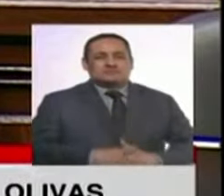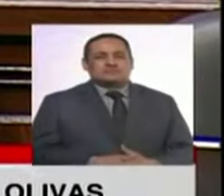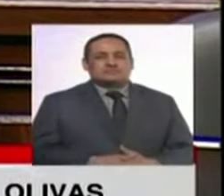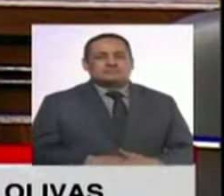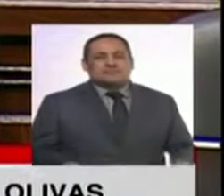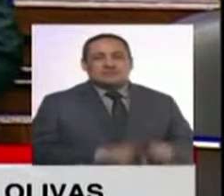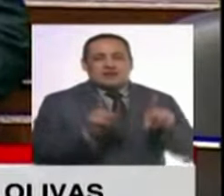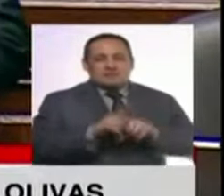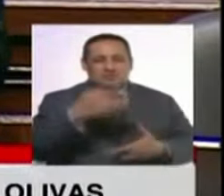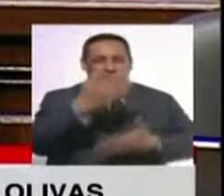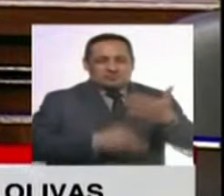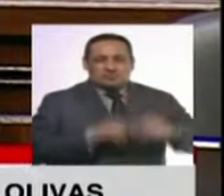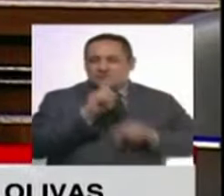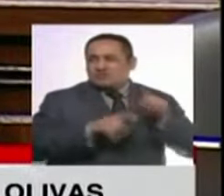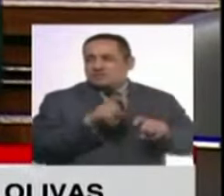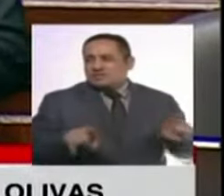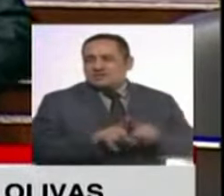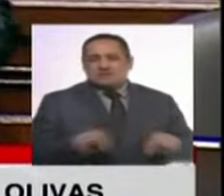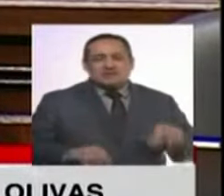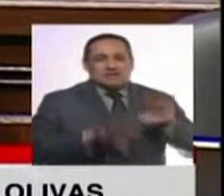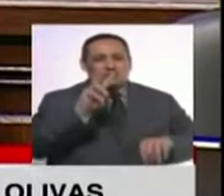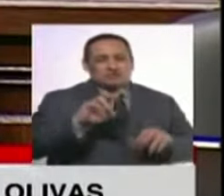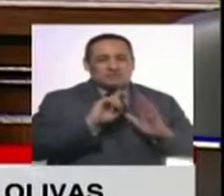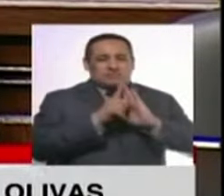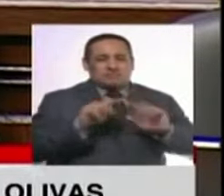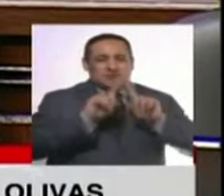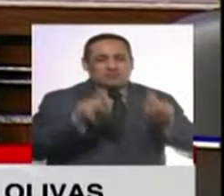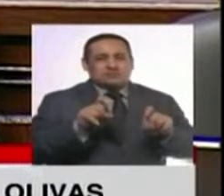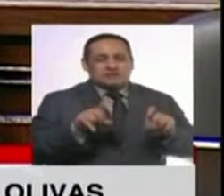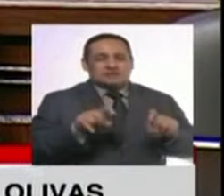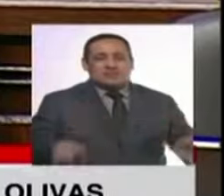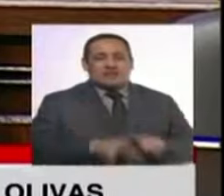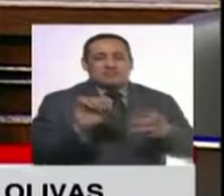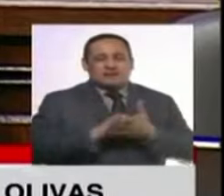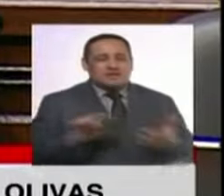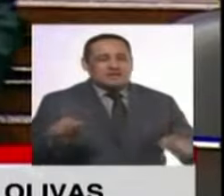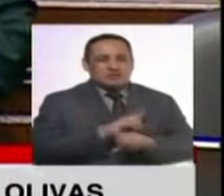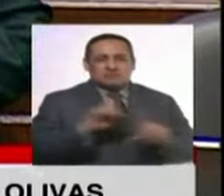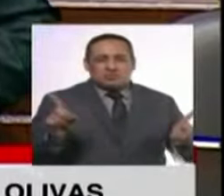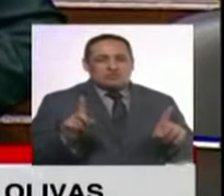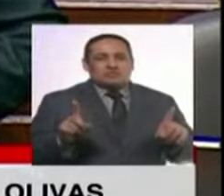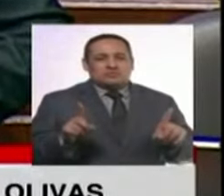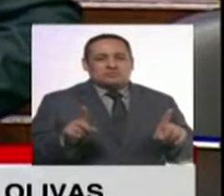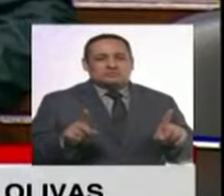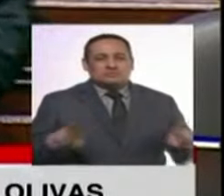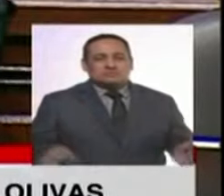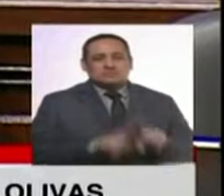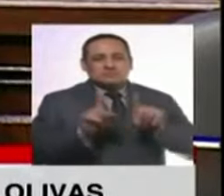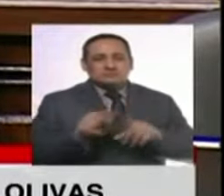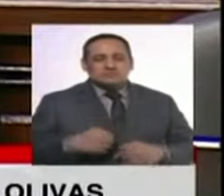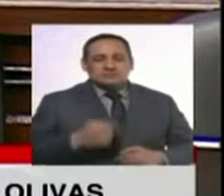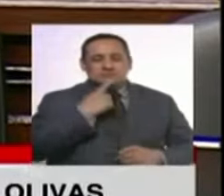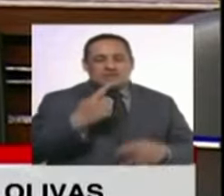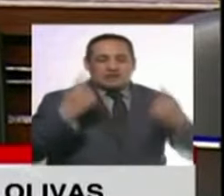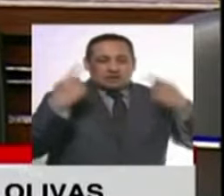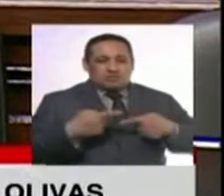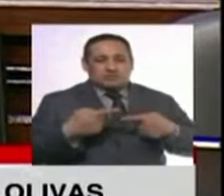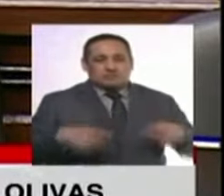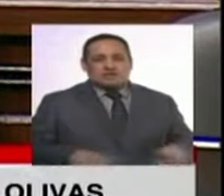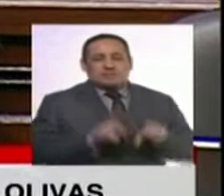un pliego interpelatorio de 12 preguntas que no están acorde